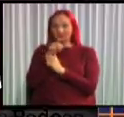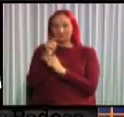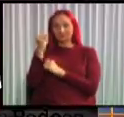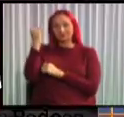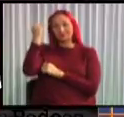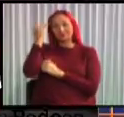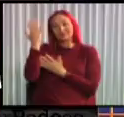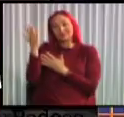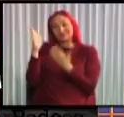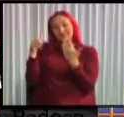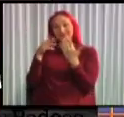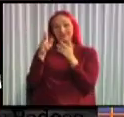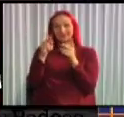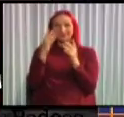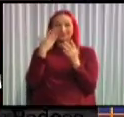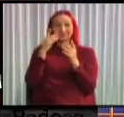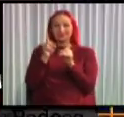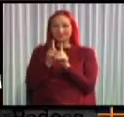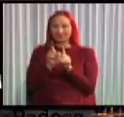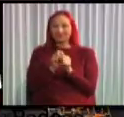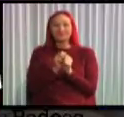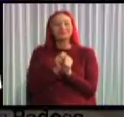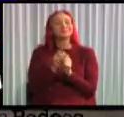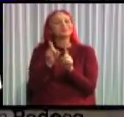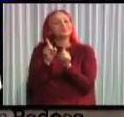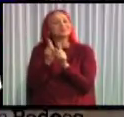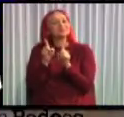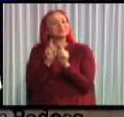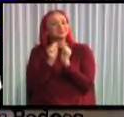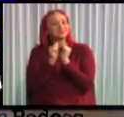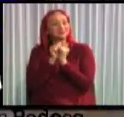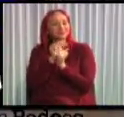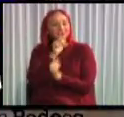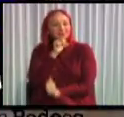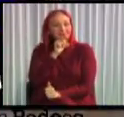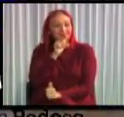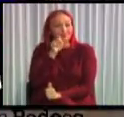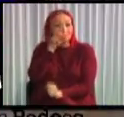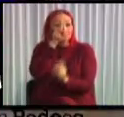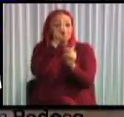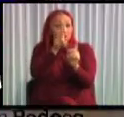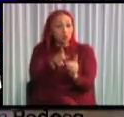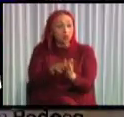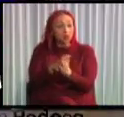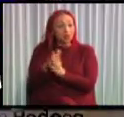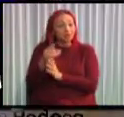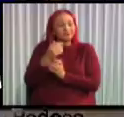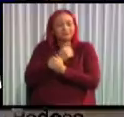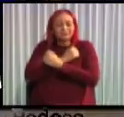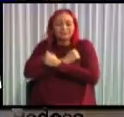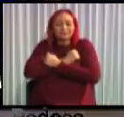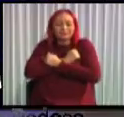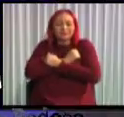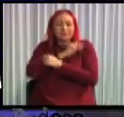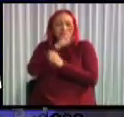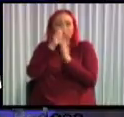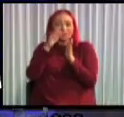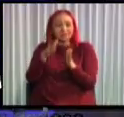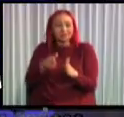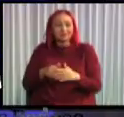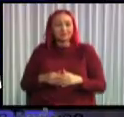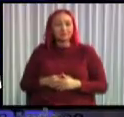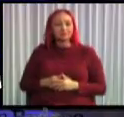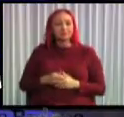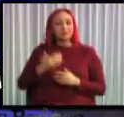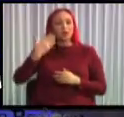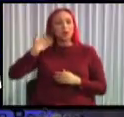y con todos los televidentes también. Muy bien. También nos acompaña una persona queridísima por los costarricenses,